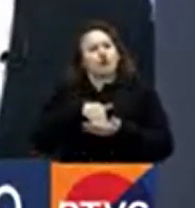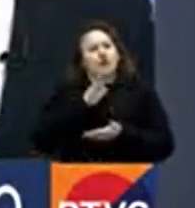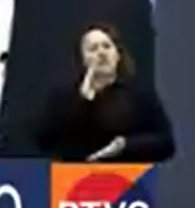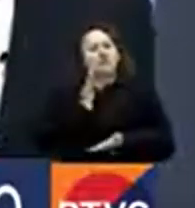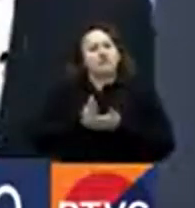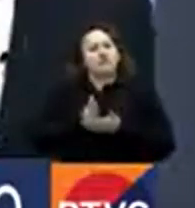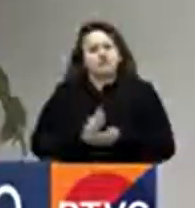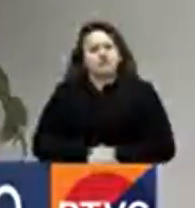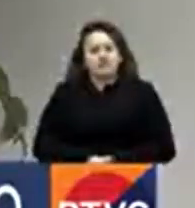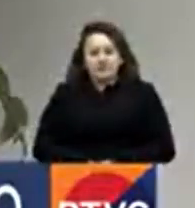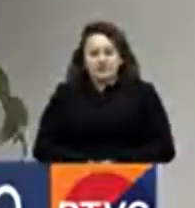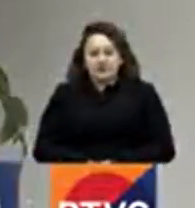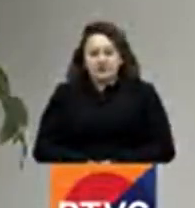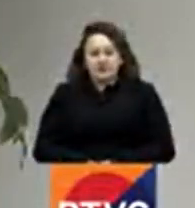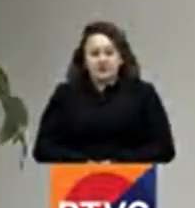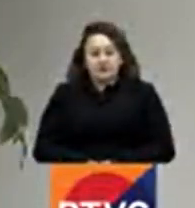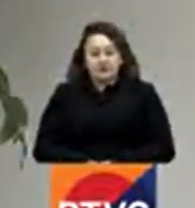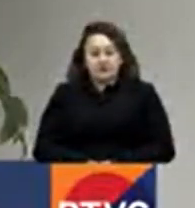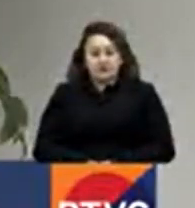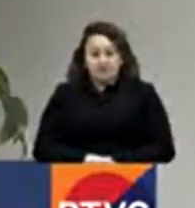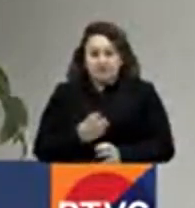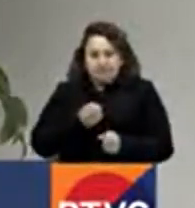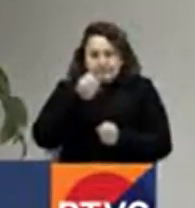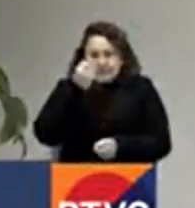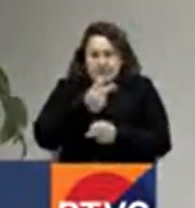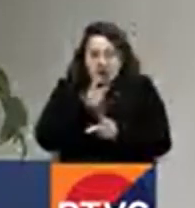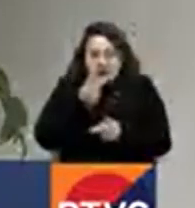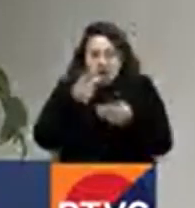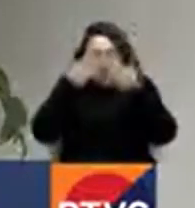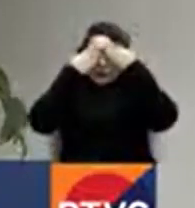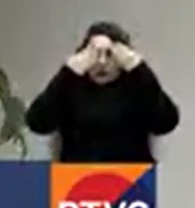respecto. Está en peligro la democracia.